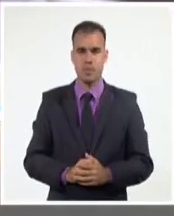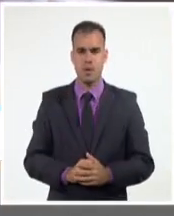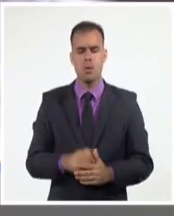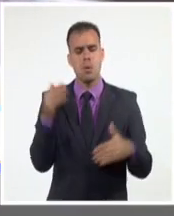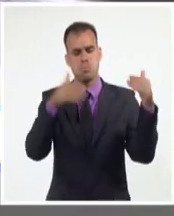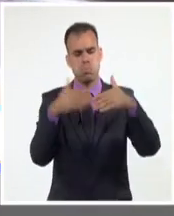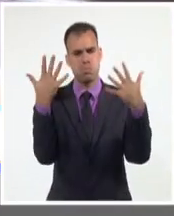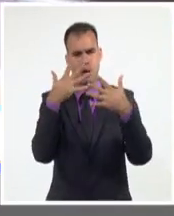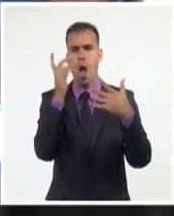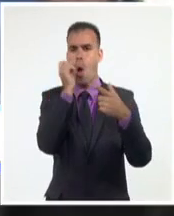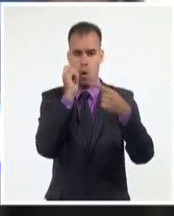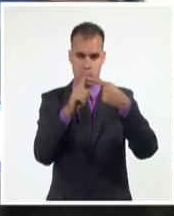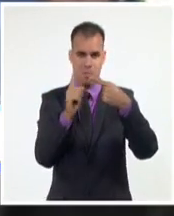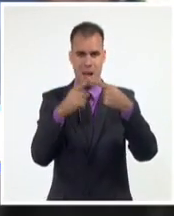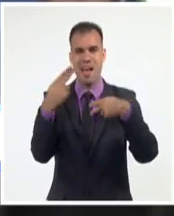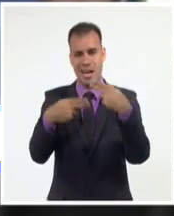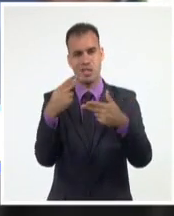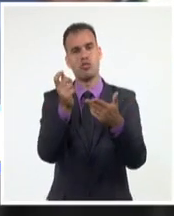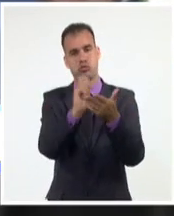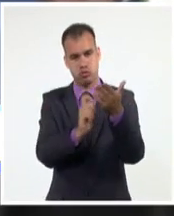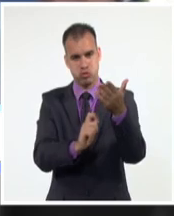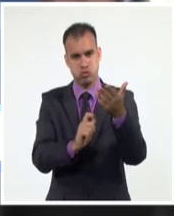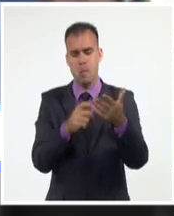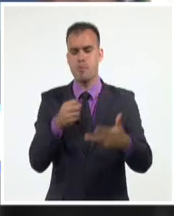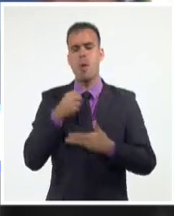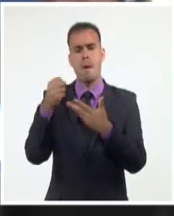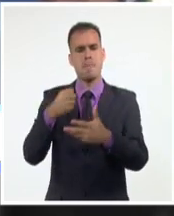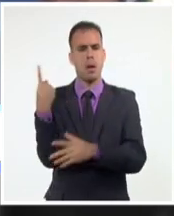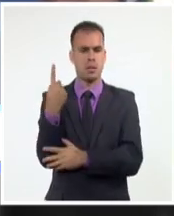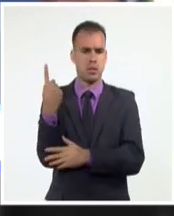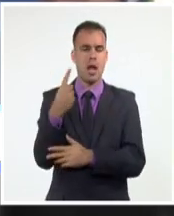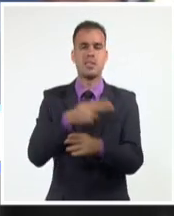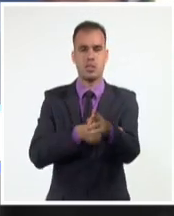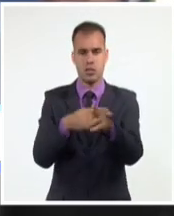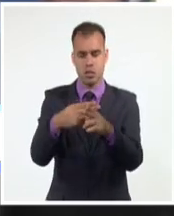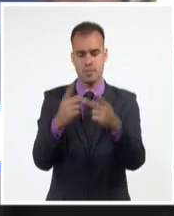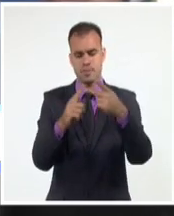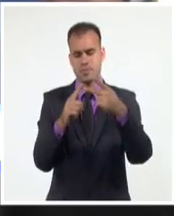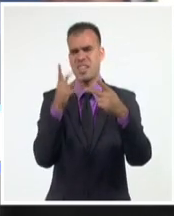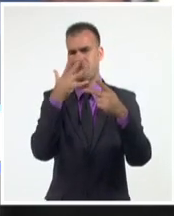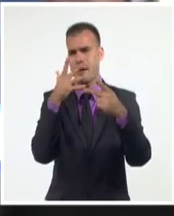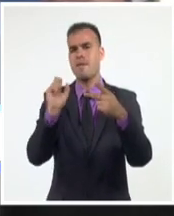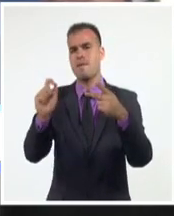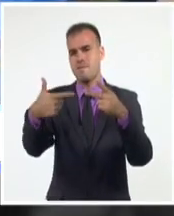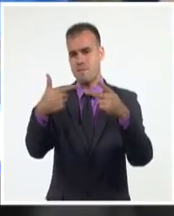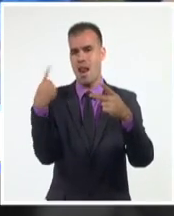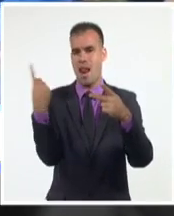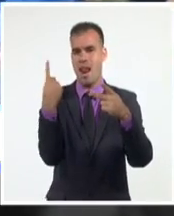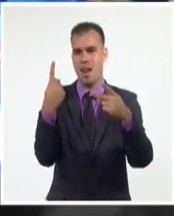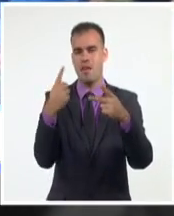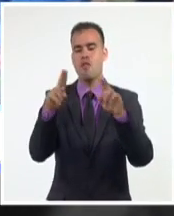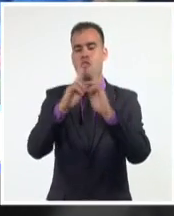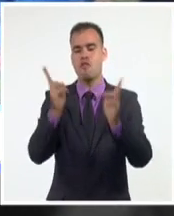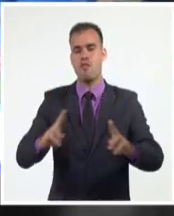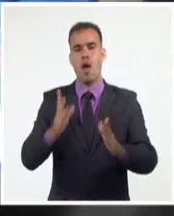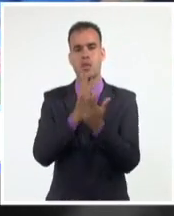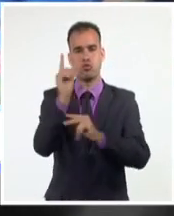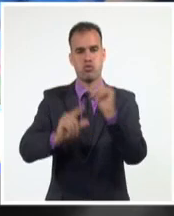texto Pedro Pablo Rodríguez, Premio Nacional de Historia, Daniel Medina, Vicepresidente Nacional de la Federación de